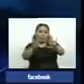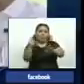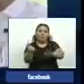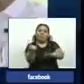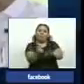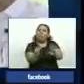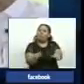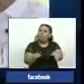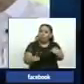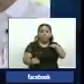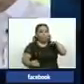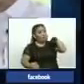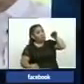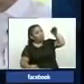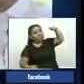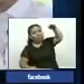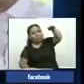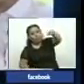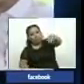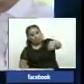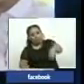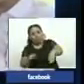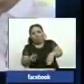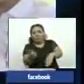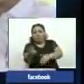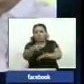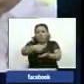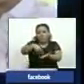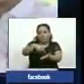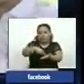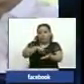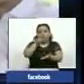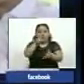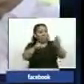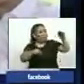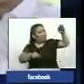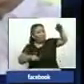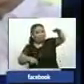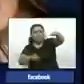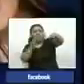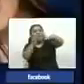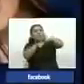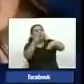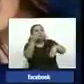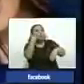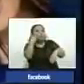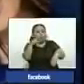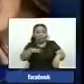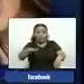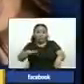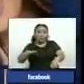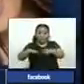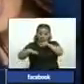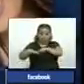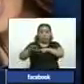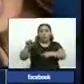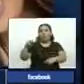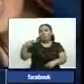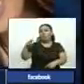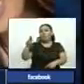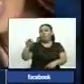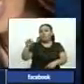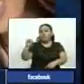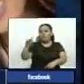en un accidente aéreo que ocurrió cerca de Caracas. La aeronave sin estrada había partido de Guasipati, en el estado